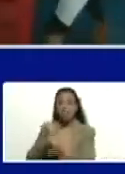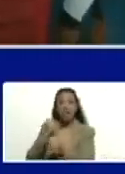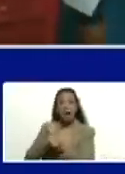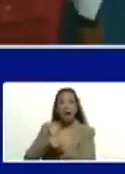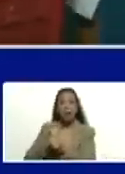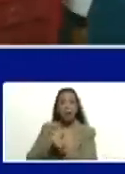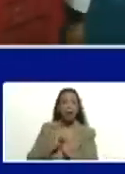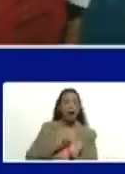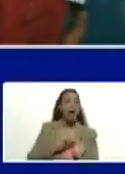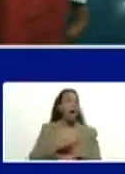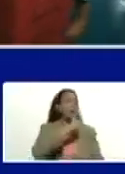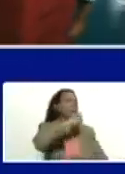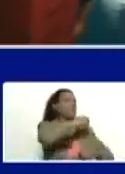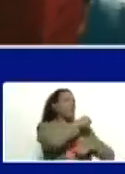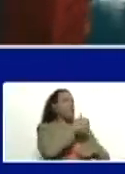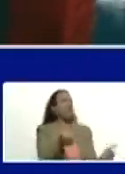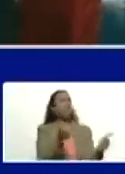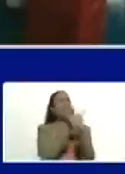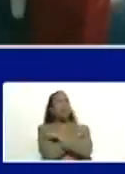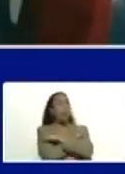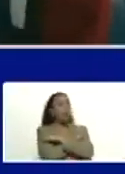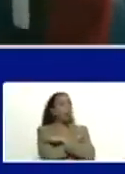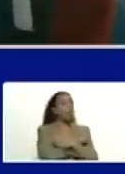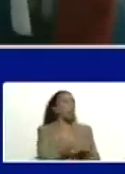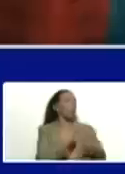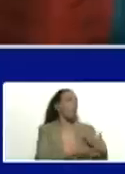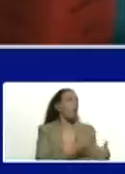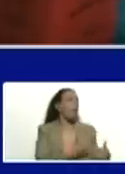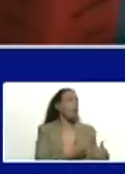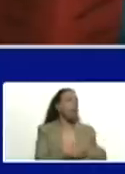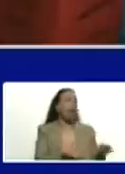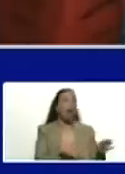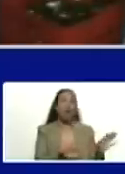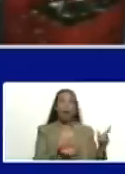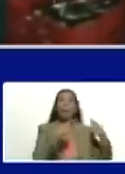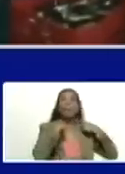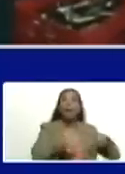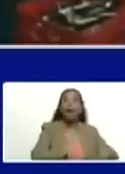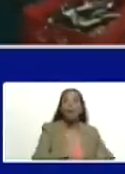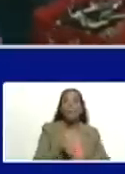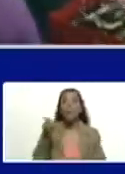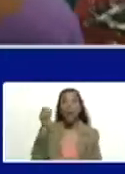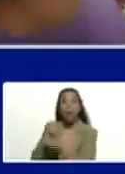gana. Y producir es vencer. Y además la nueva consigna que tenemos.